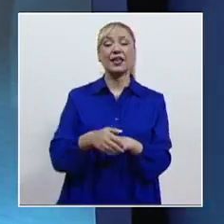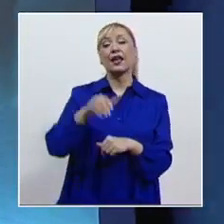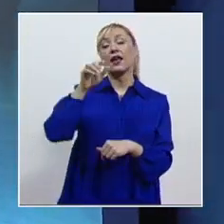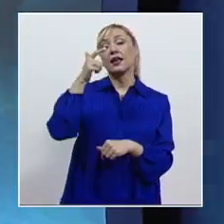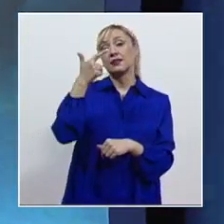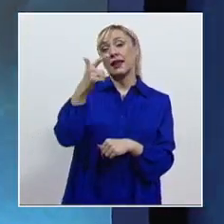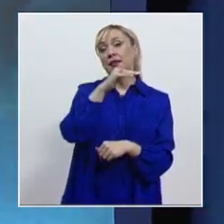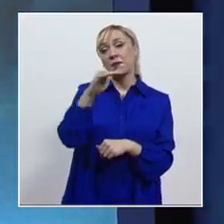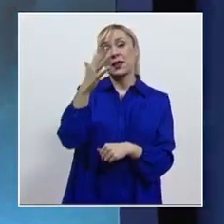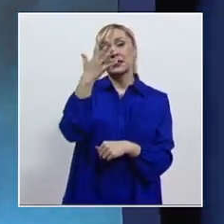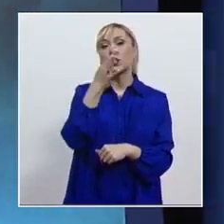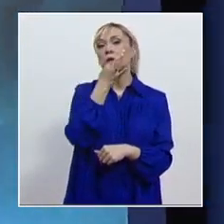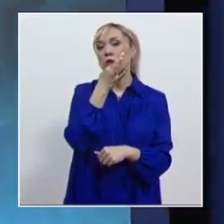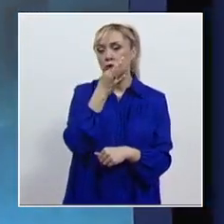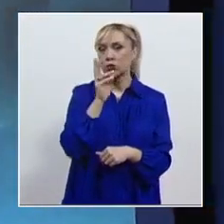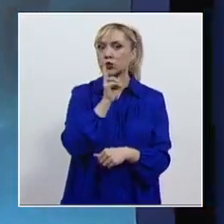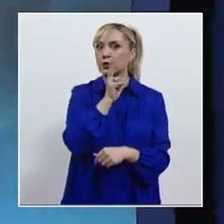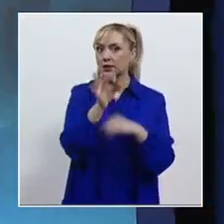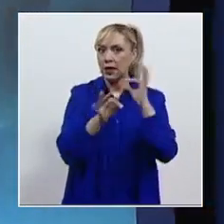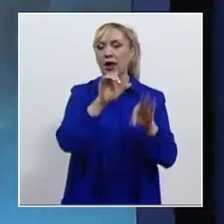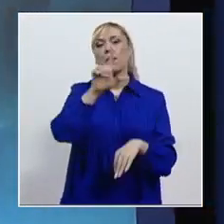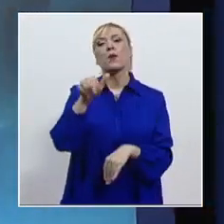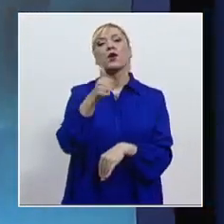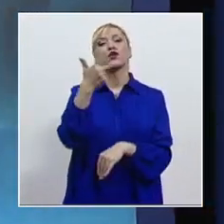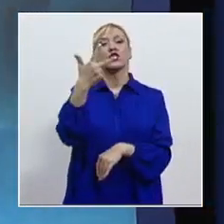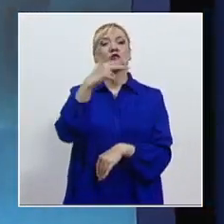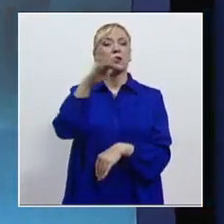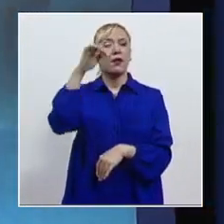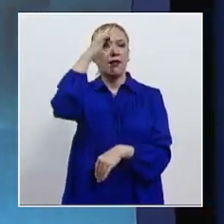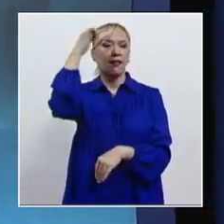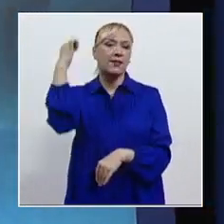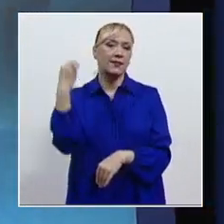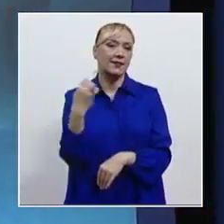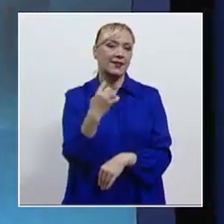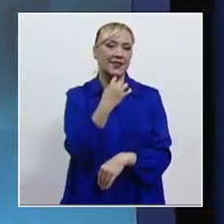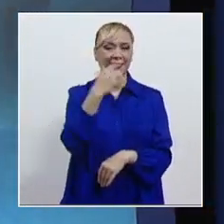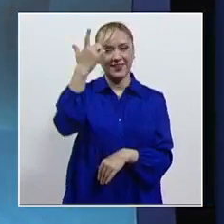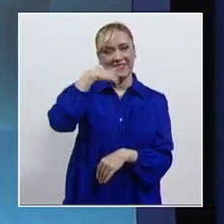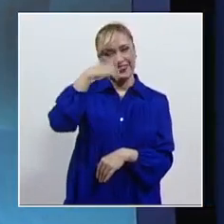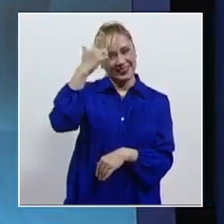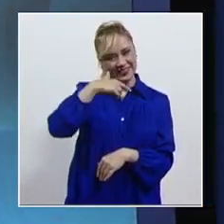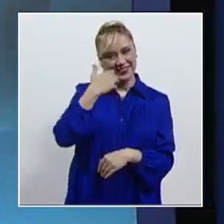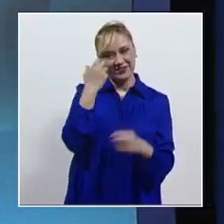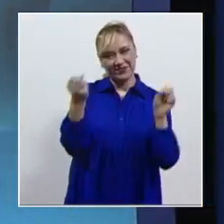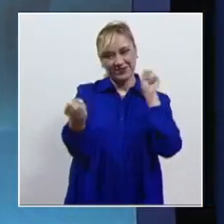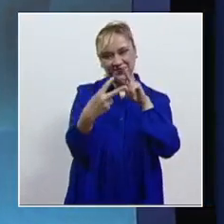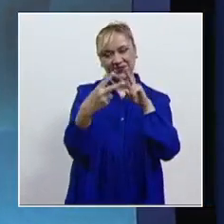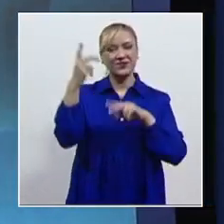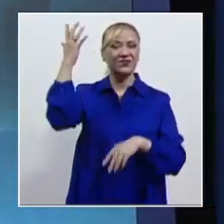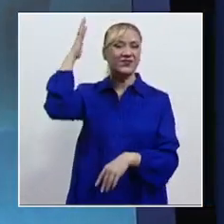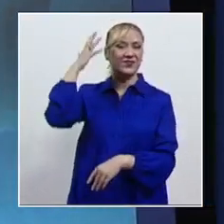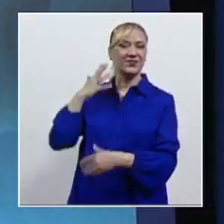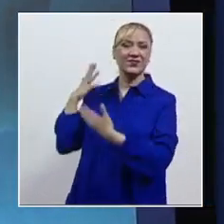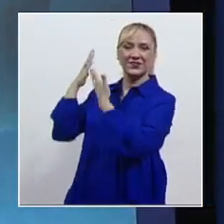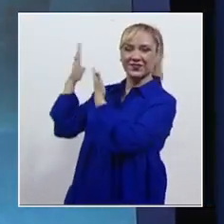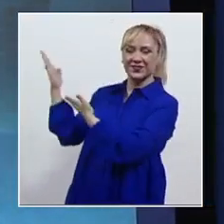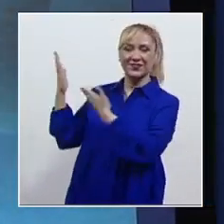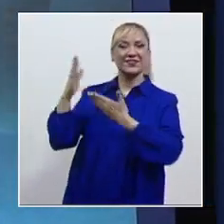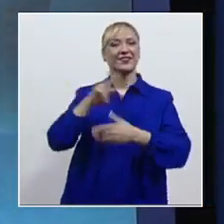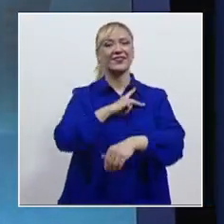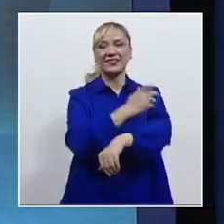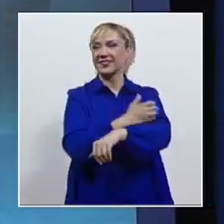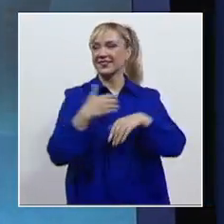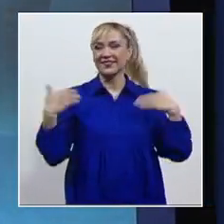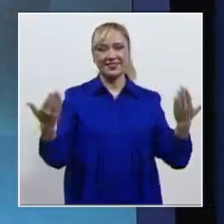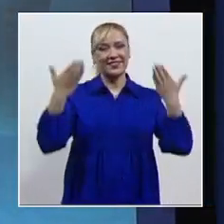las 19:30 horas el avance informativo y a las 20:30 horas el noticiario nocturno. Soy Lorena Sánchez Cabrera y en nombre de todo el equipo que hace